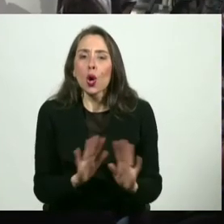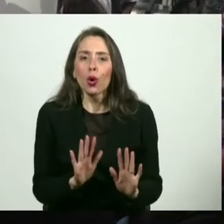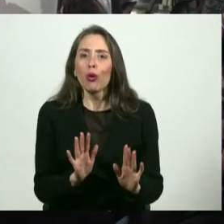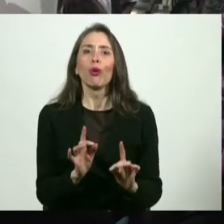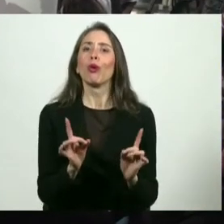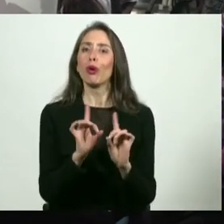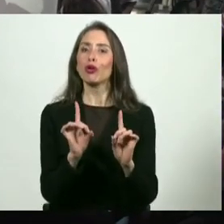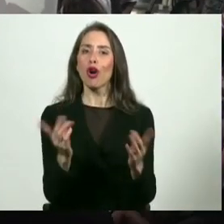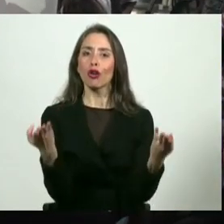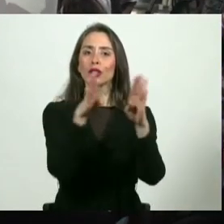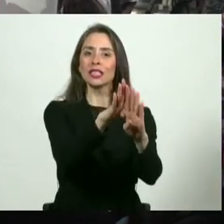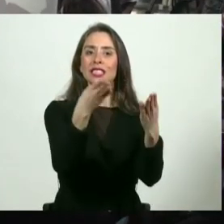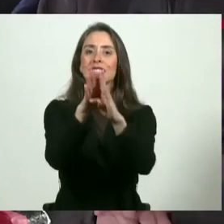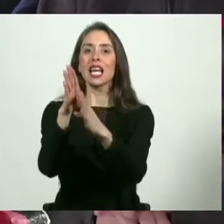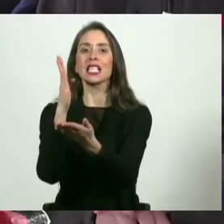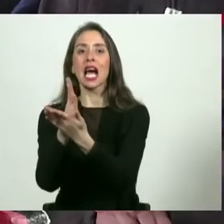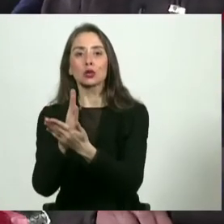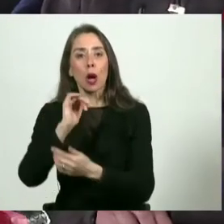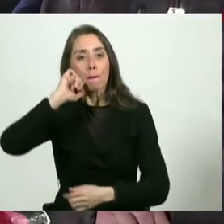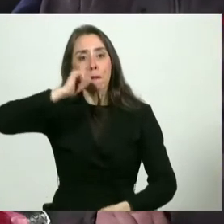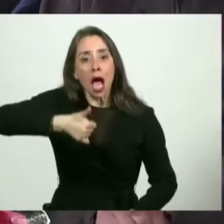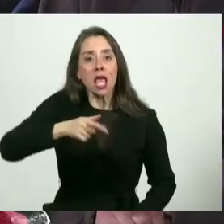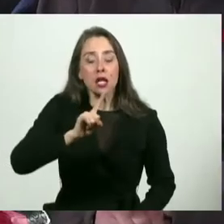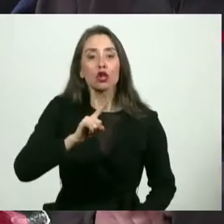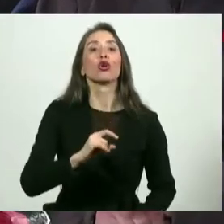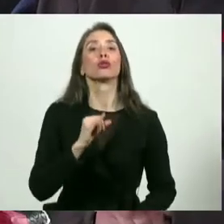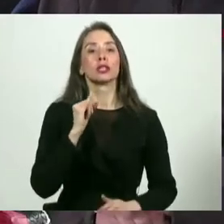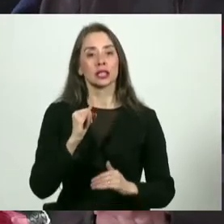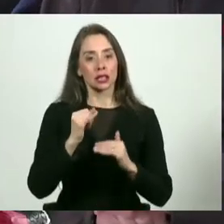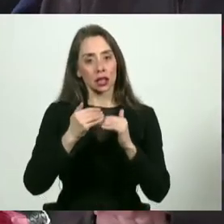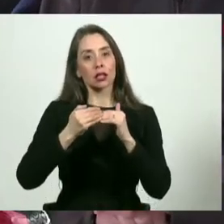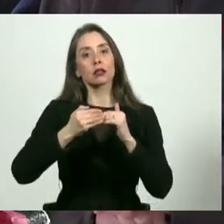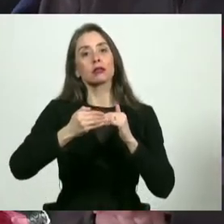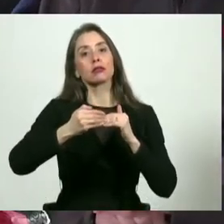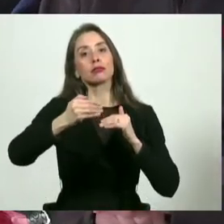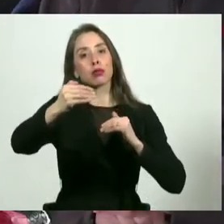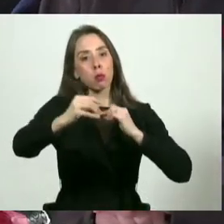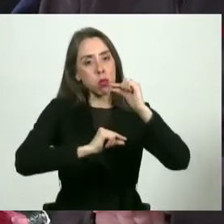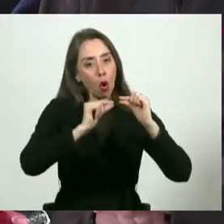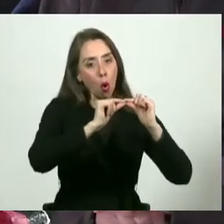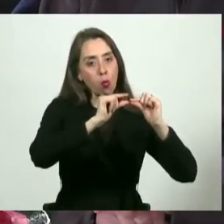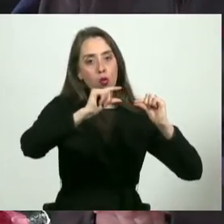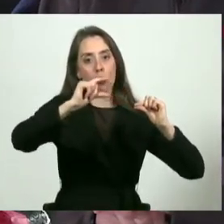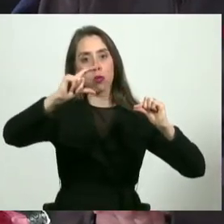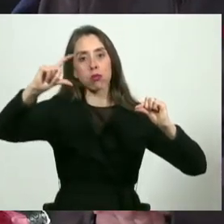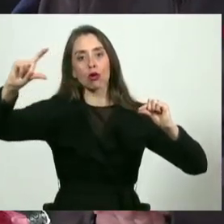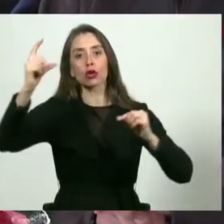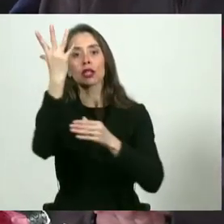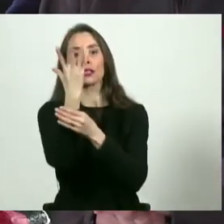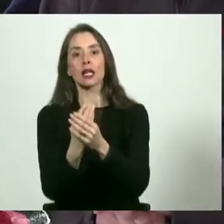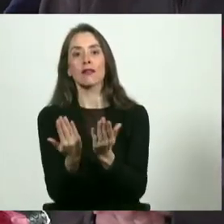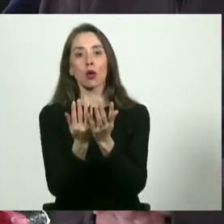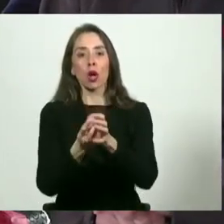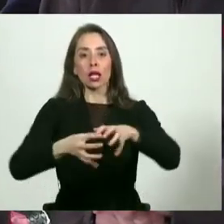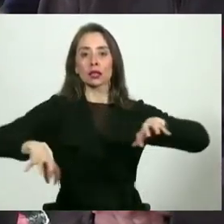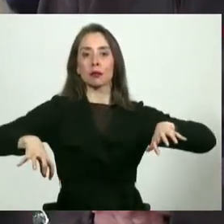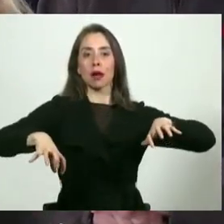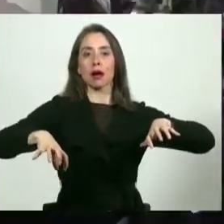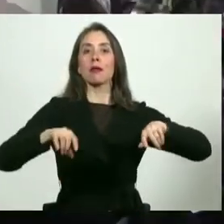para sumarse al cambio que viene. Y sí necesitamos educadores diferenciales, pero los necesitamos como maestros inclusivos, los necesitamos